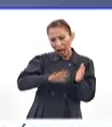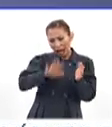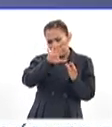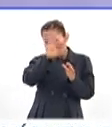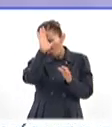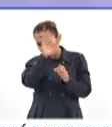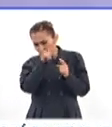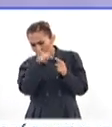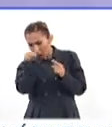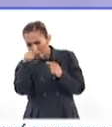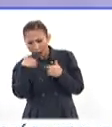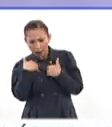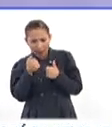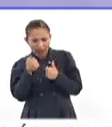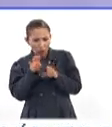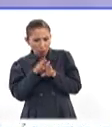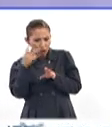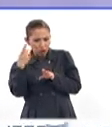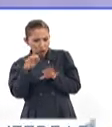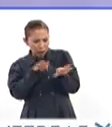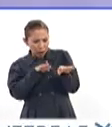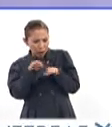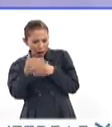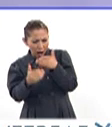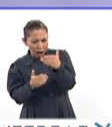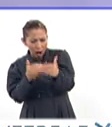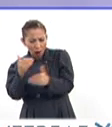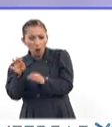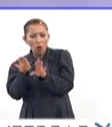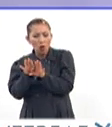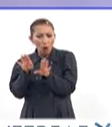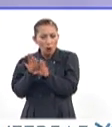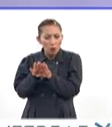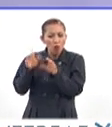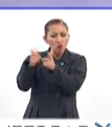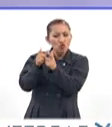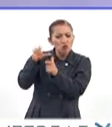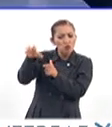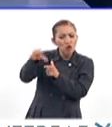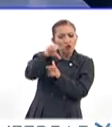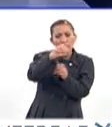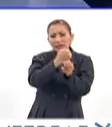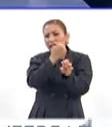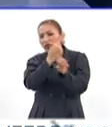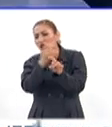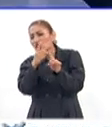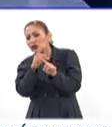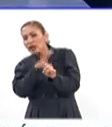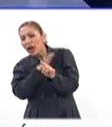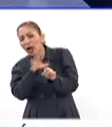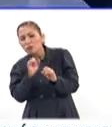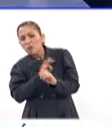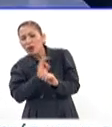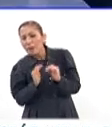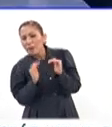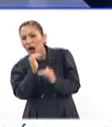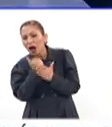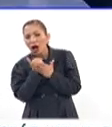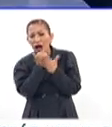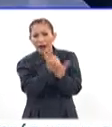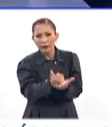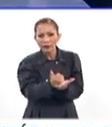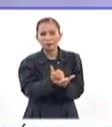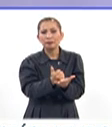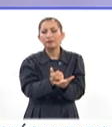sectores culturales para entender cómo están las dinámicas, cómo están los ecosistemas en los estados, dónde están los potenciales,